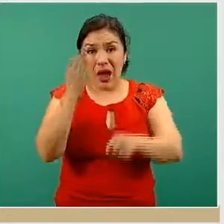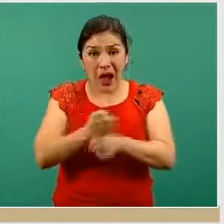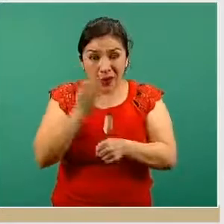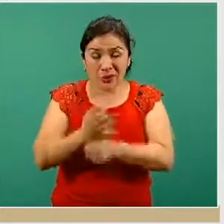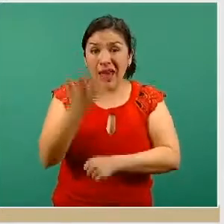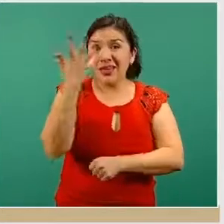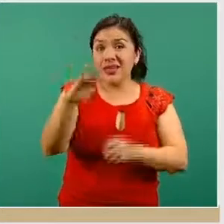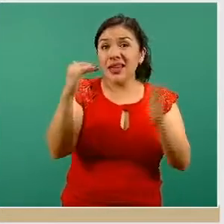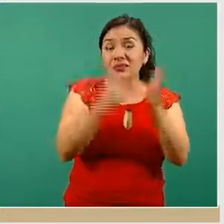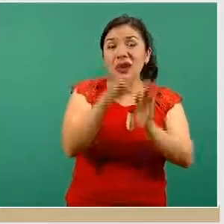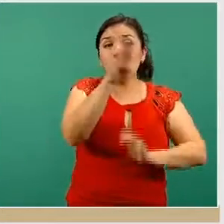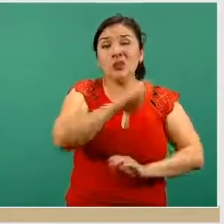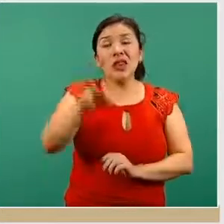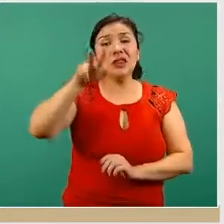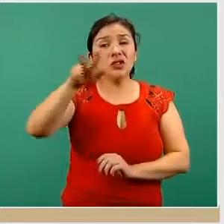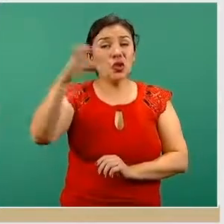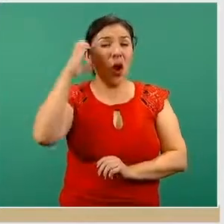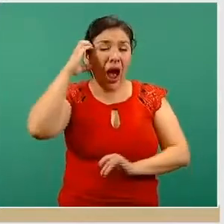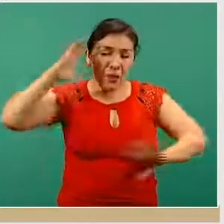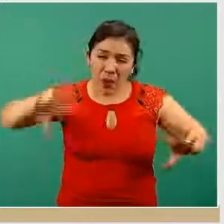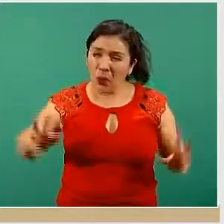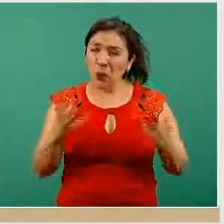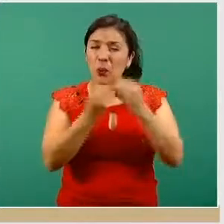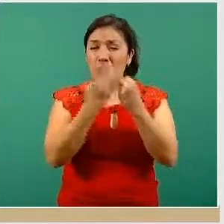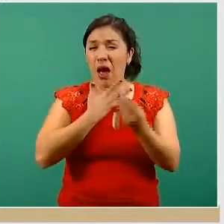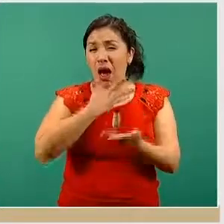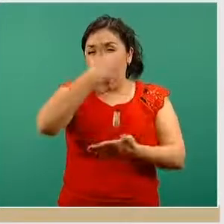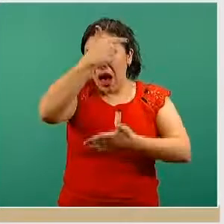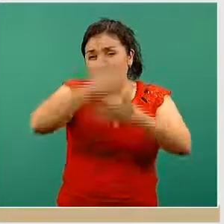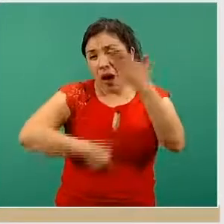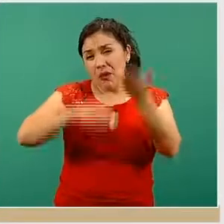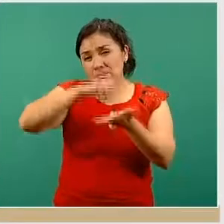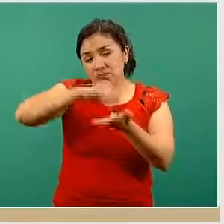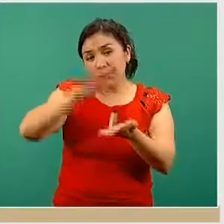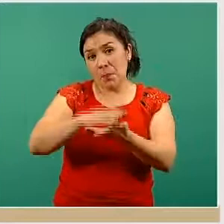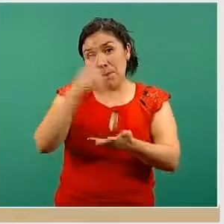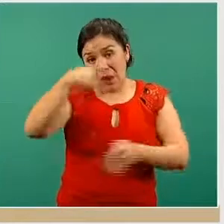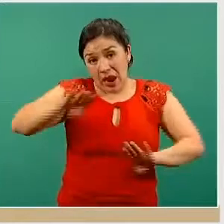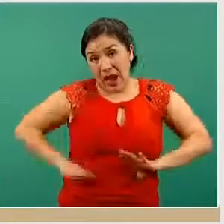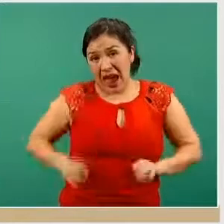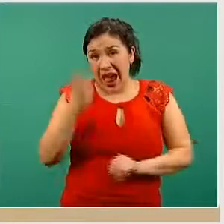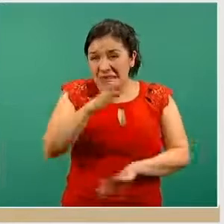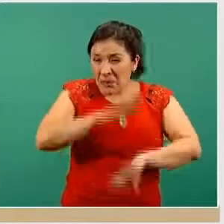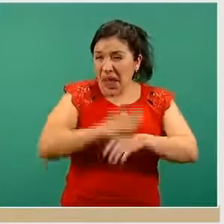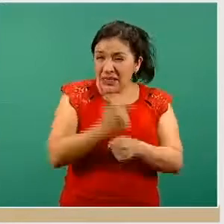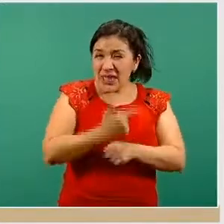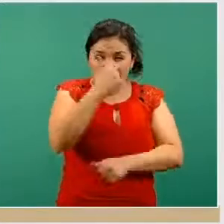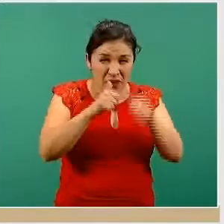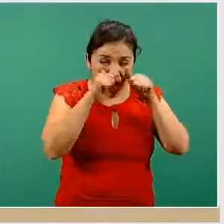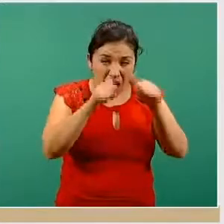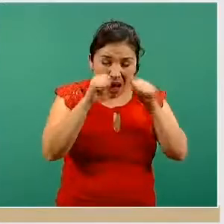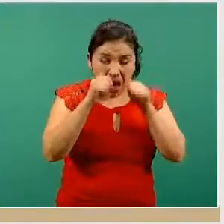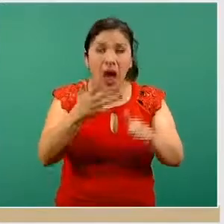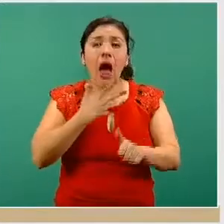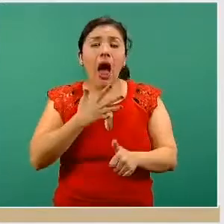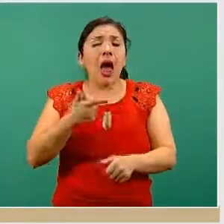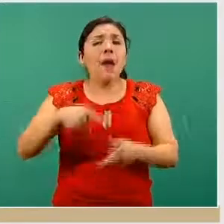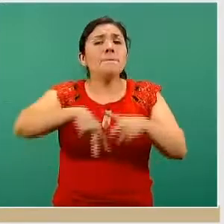de las 10.918 camas totales que tenemos identificadas en el país con estas características, tenemos